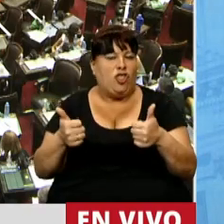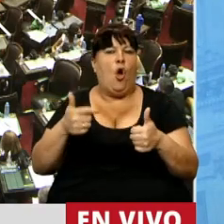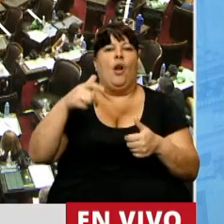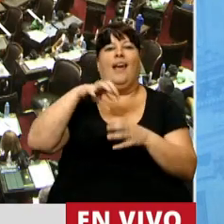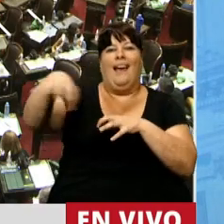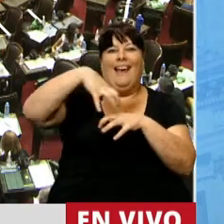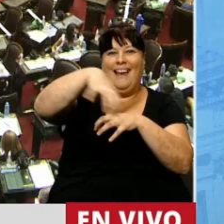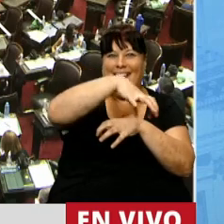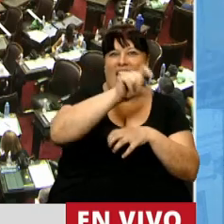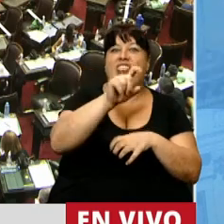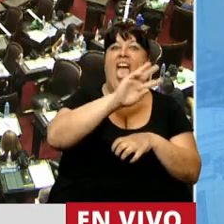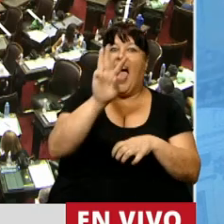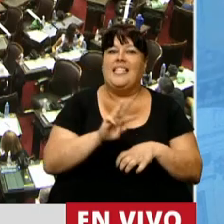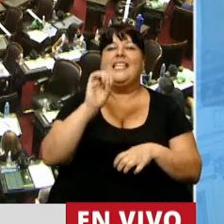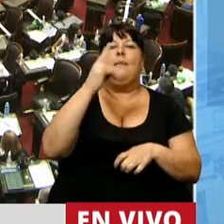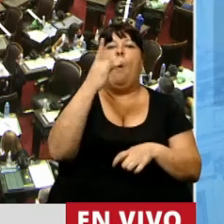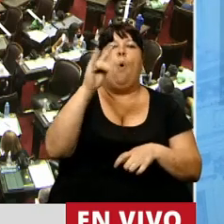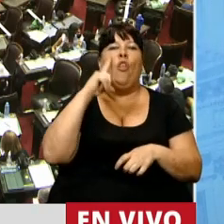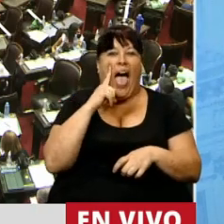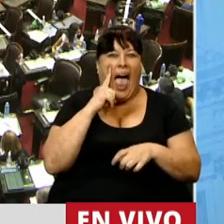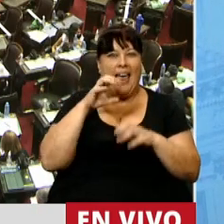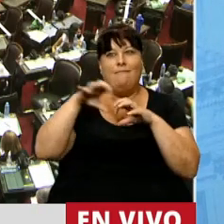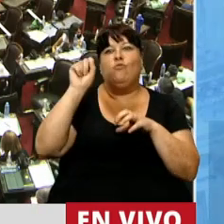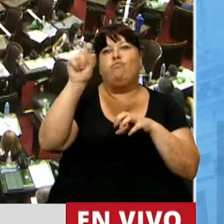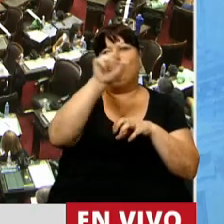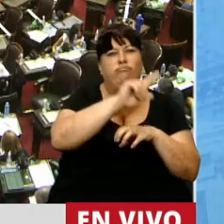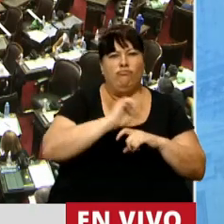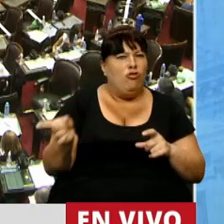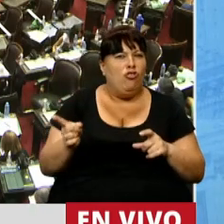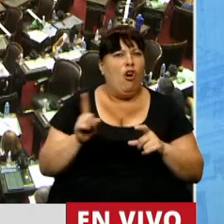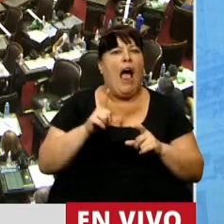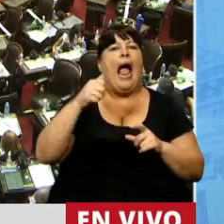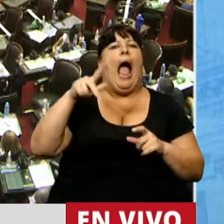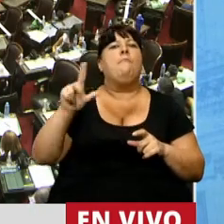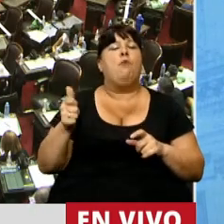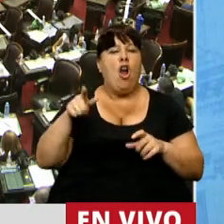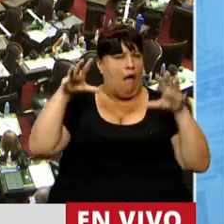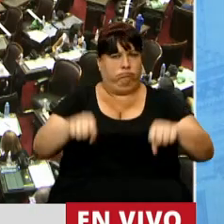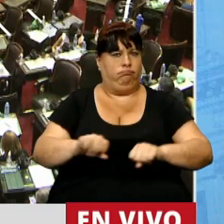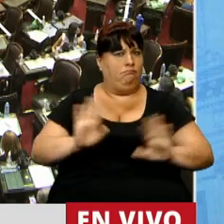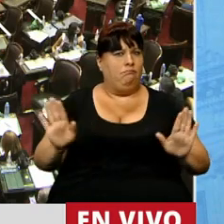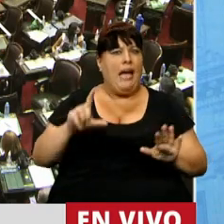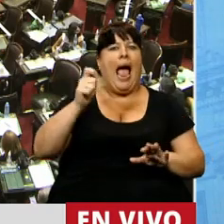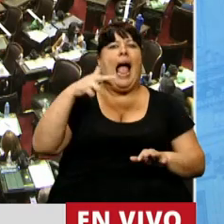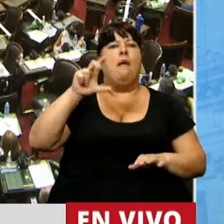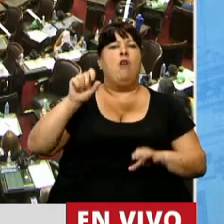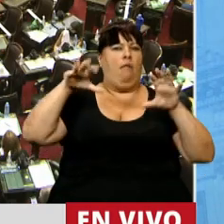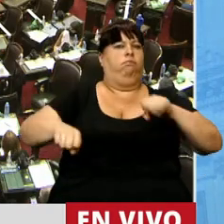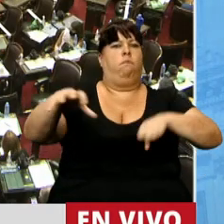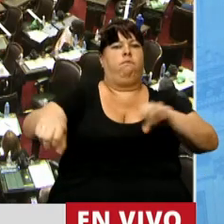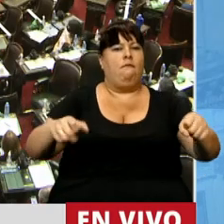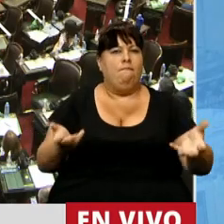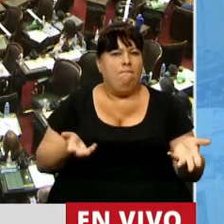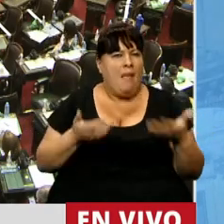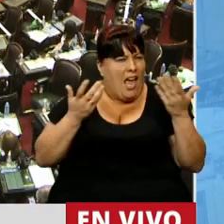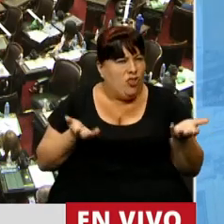SUDAI, que son las ANSES locales. No, está cooptada por la Cámpora, totalmente cooptada por la Cámpora.